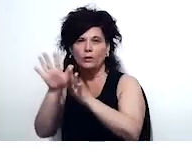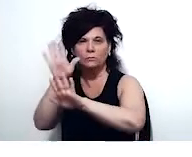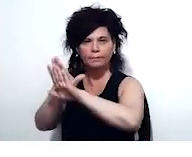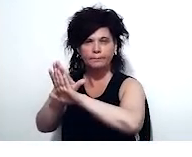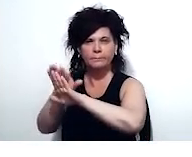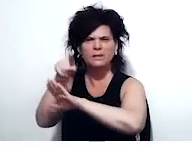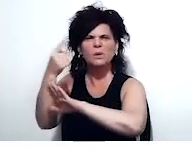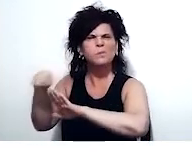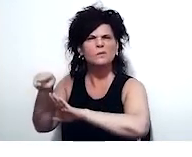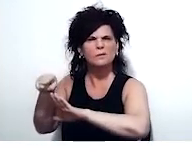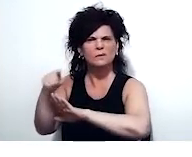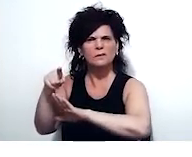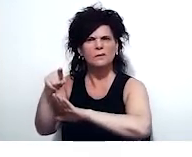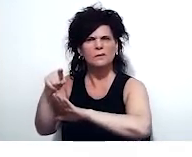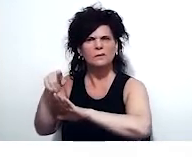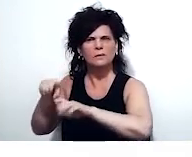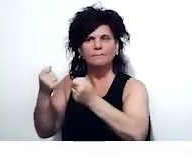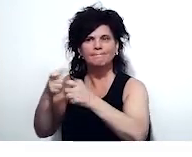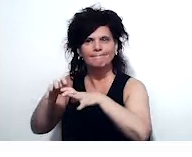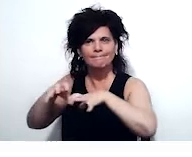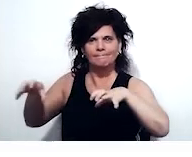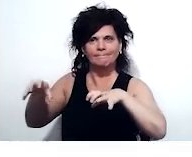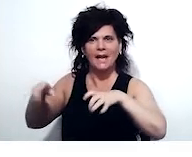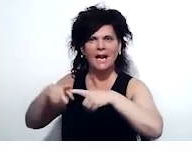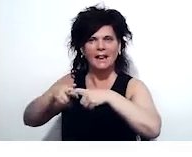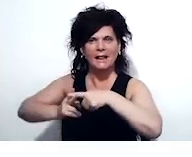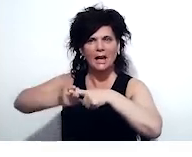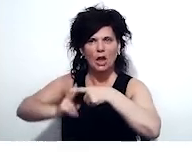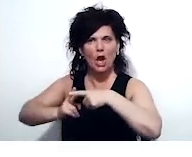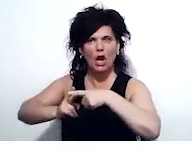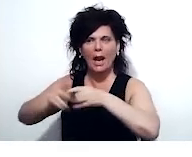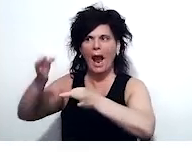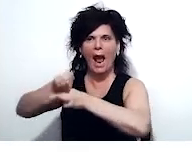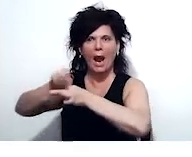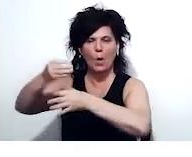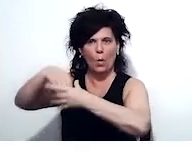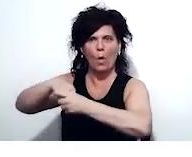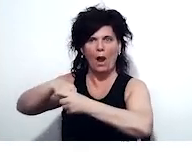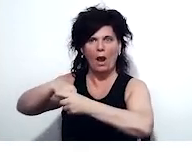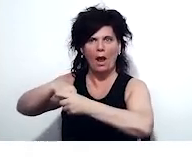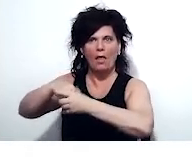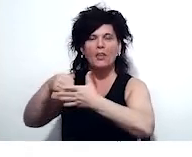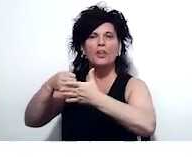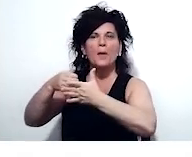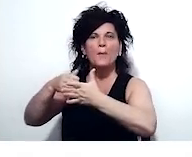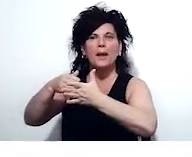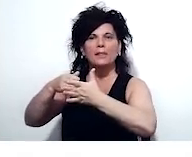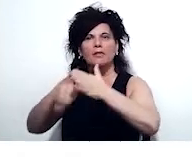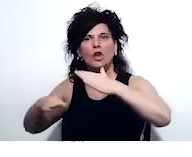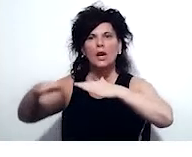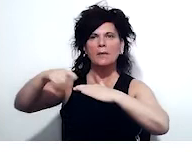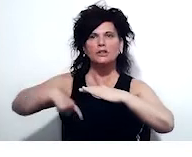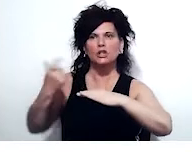juntitos? Fíjense. Es la brecha de acceso a las tecnologías en la escuela según la posición socioeconómica de